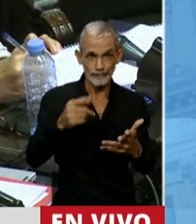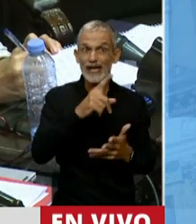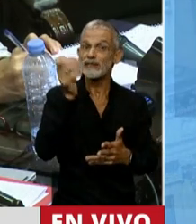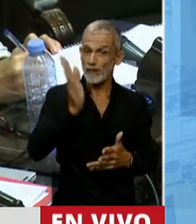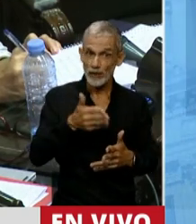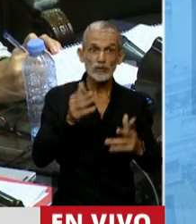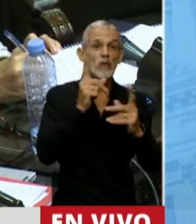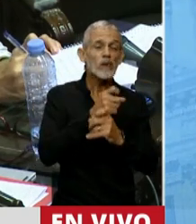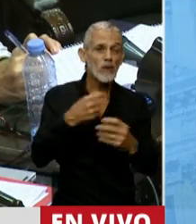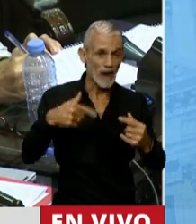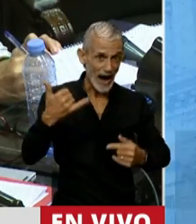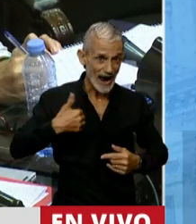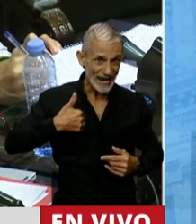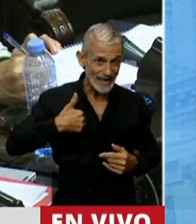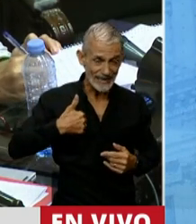problema fiscal en la Argentina.